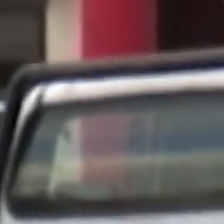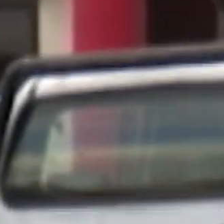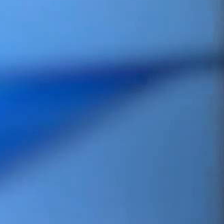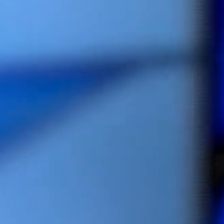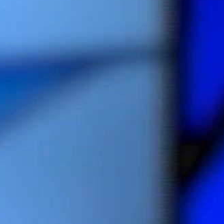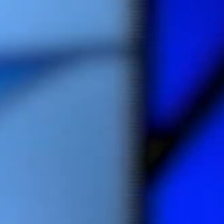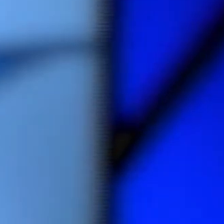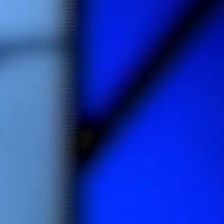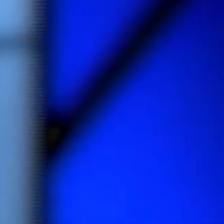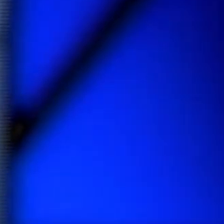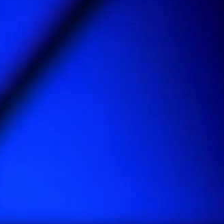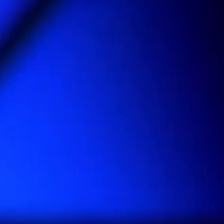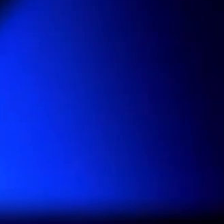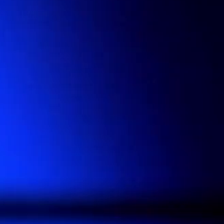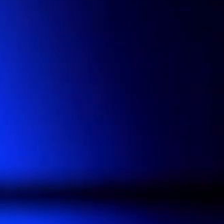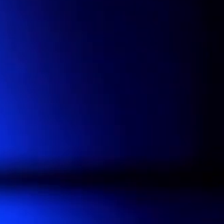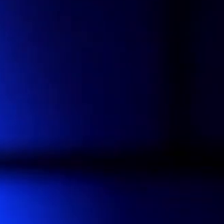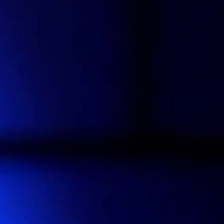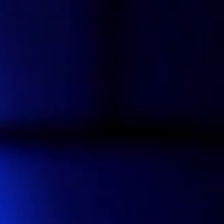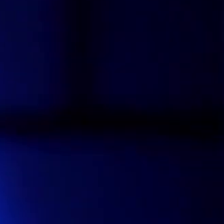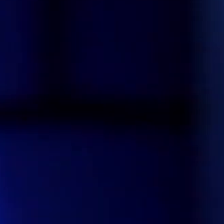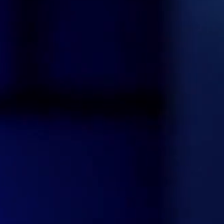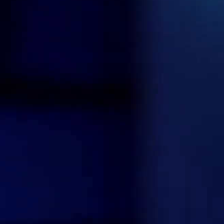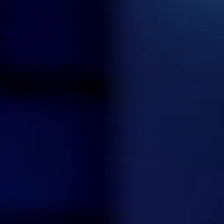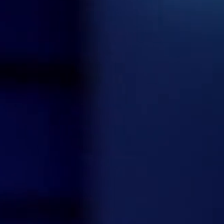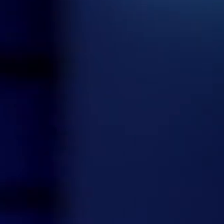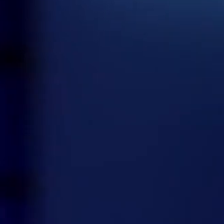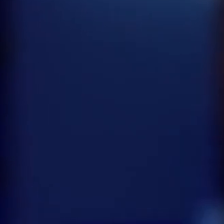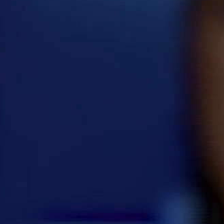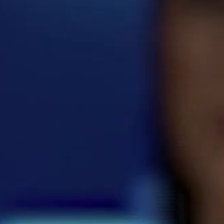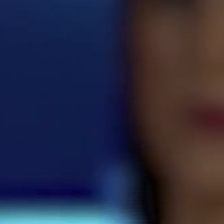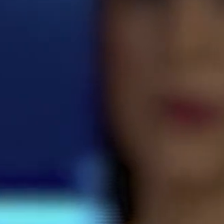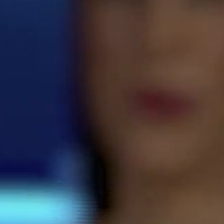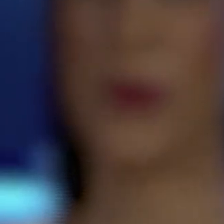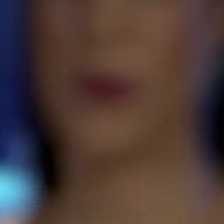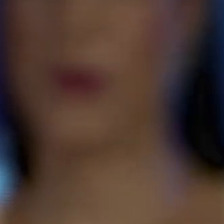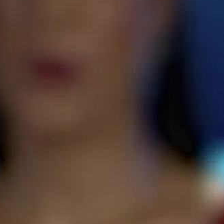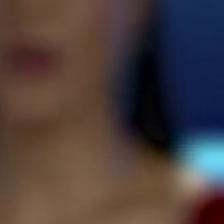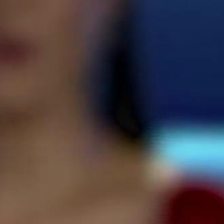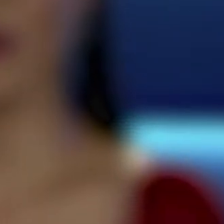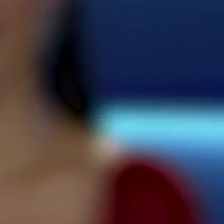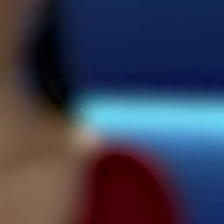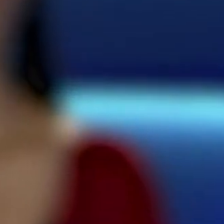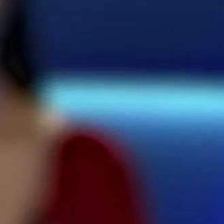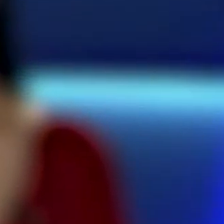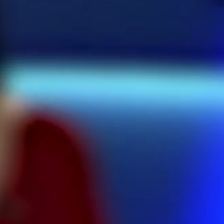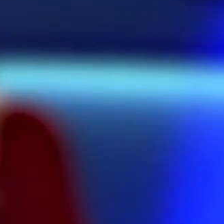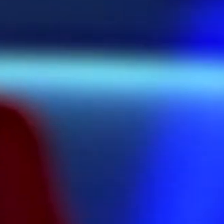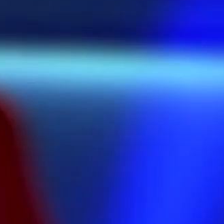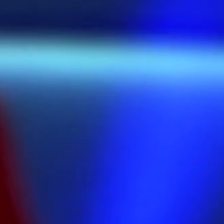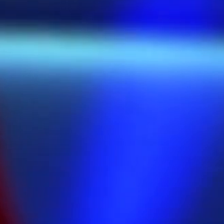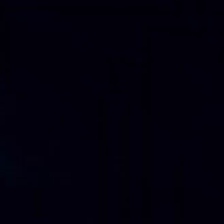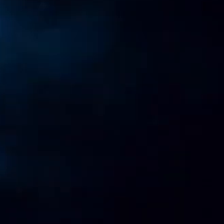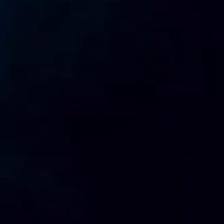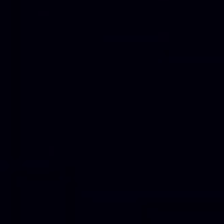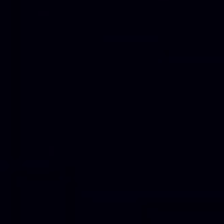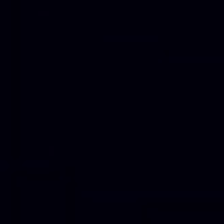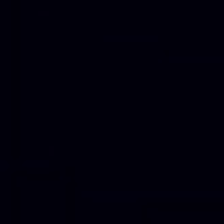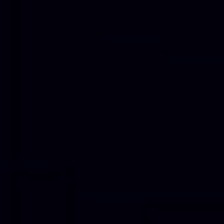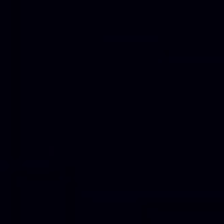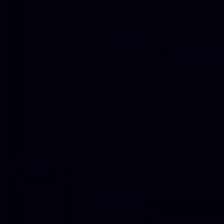Todos los días a la 1 de la tarde. Aquí en 13, Costa Rica Televisión.